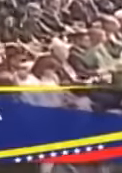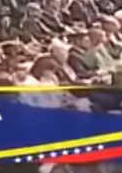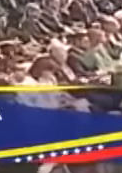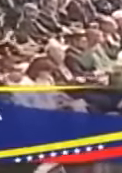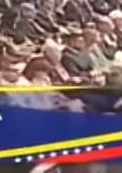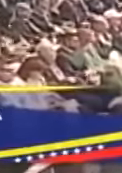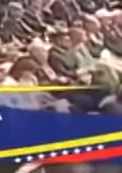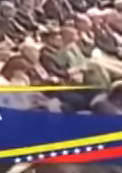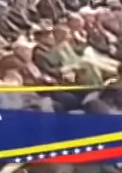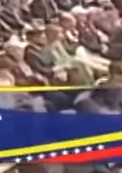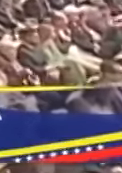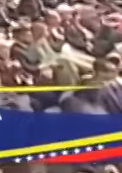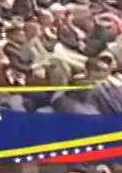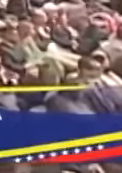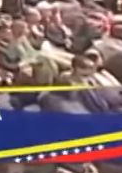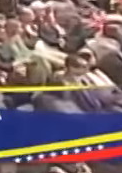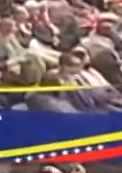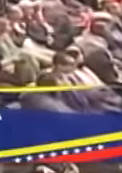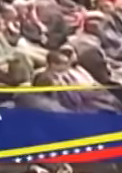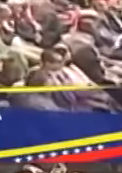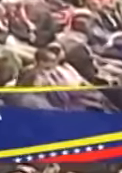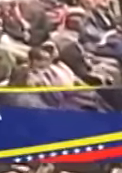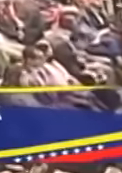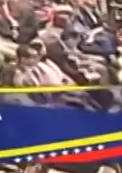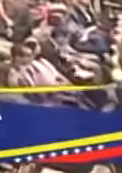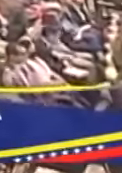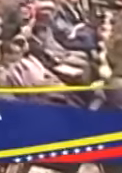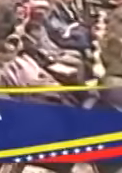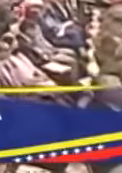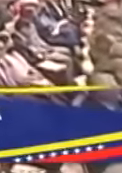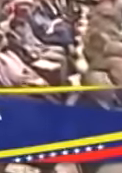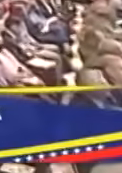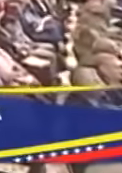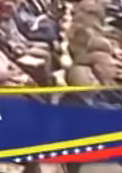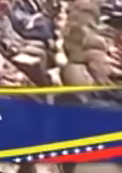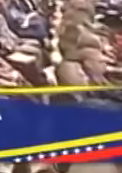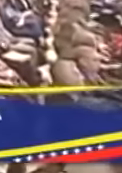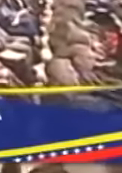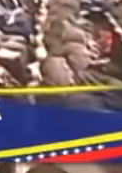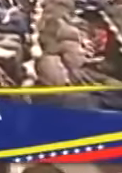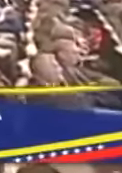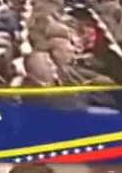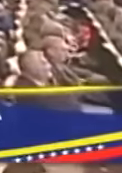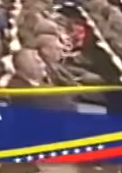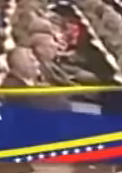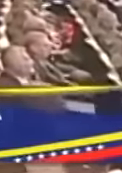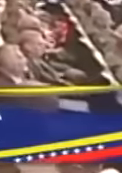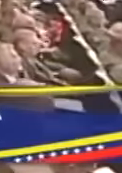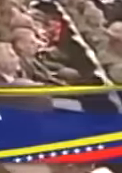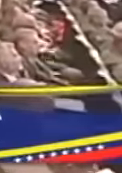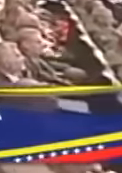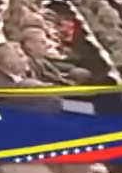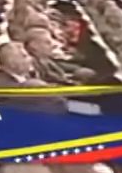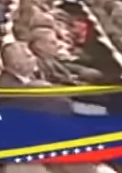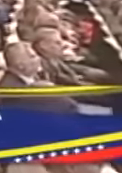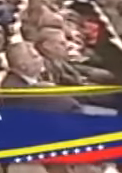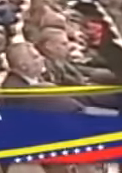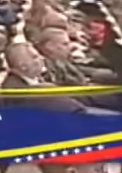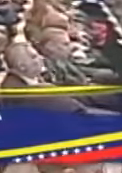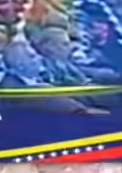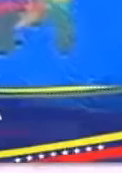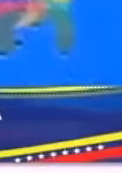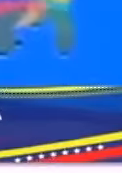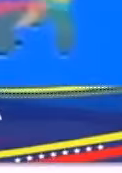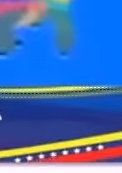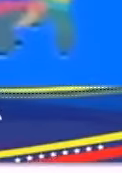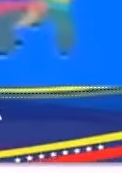tipo de arbitraje sino el uso de la fuerza. Por lo menos en 4 ocasiones los británicos dijeron con su armada, el poder del imperio británico era